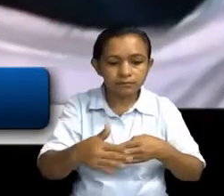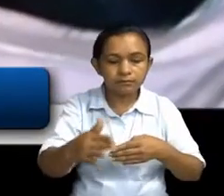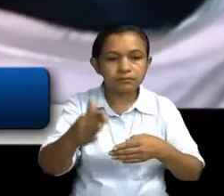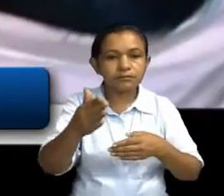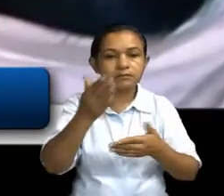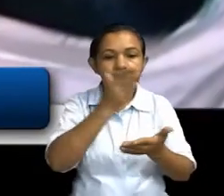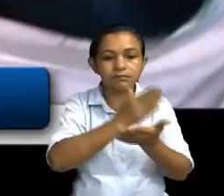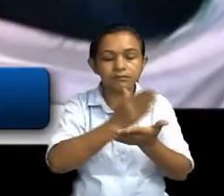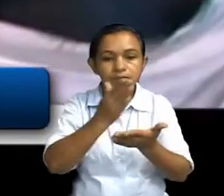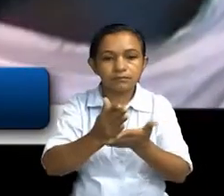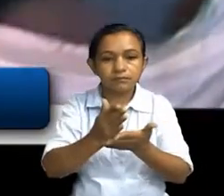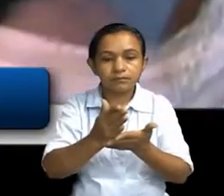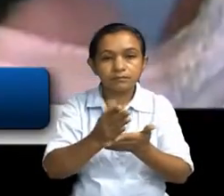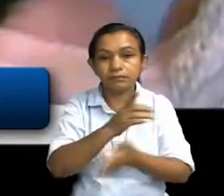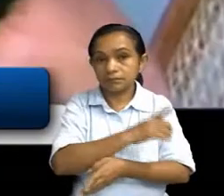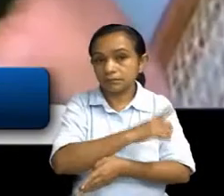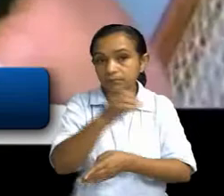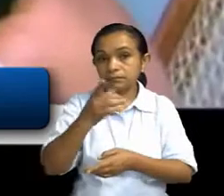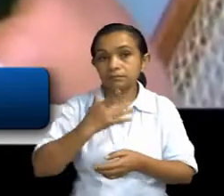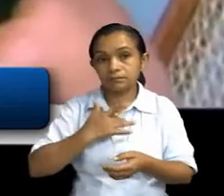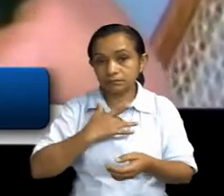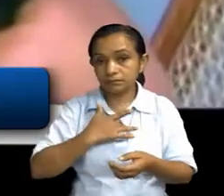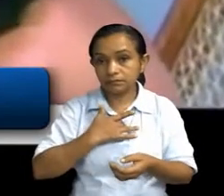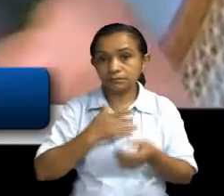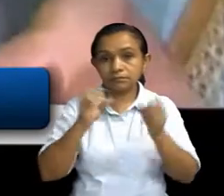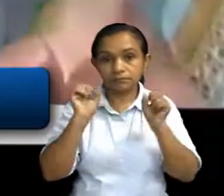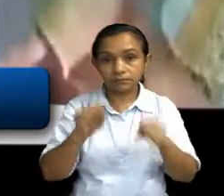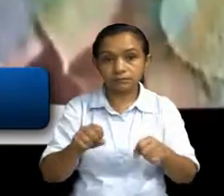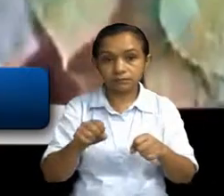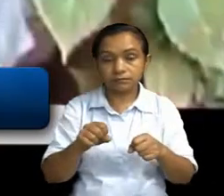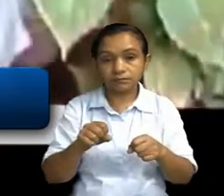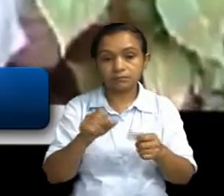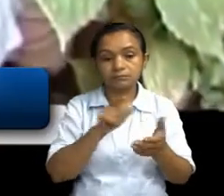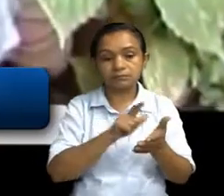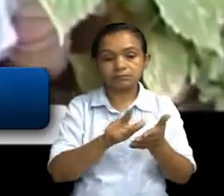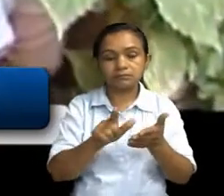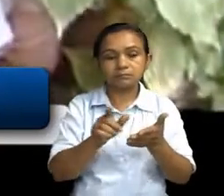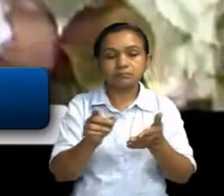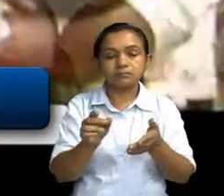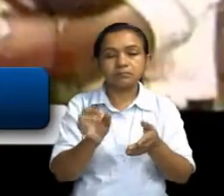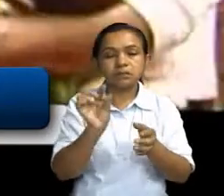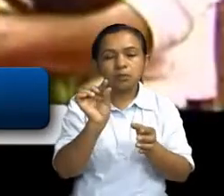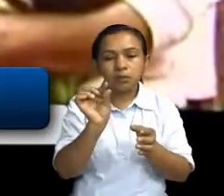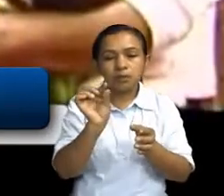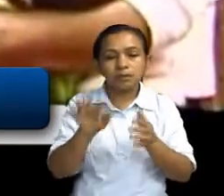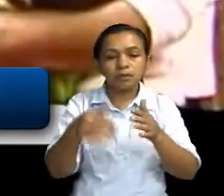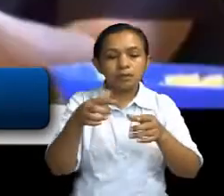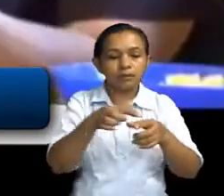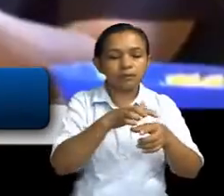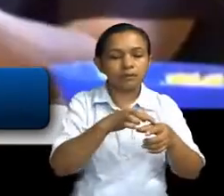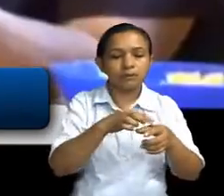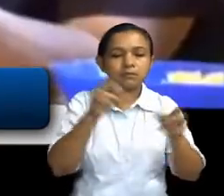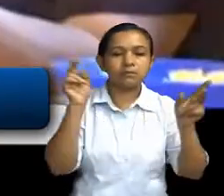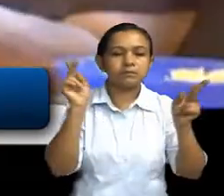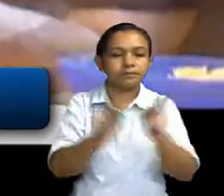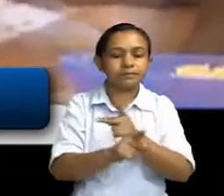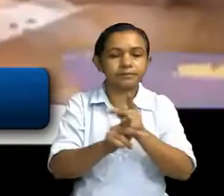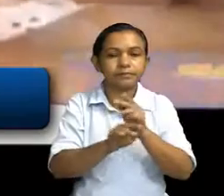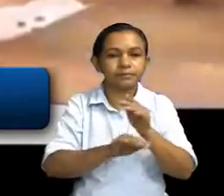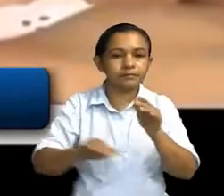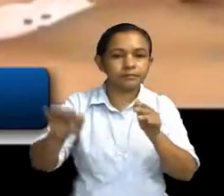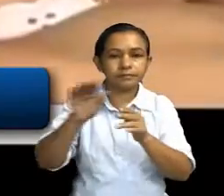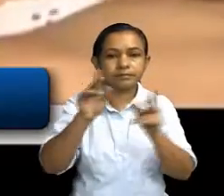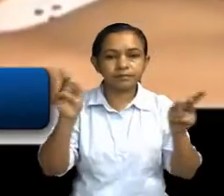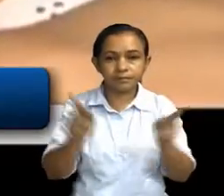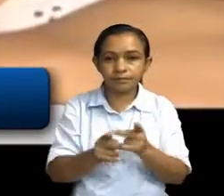veces al día administrar el medicamento, y pueden ser que tenía una forma leve, pero fue tratada de forma parcial por los